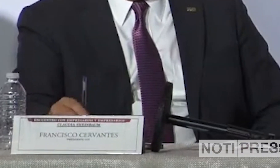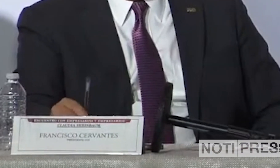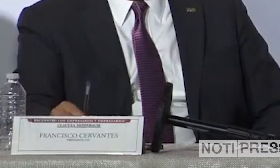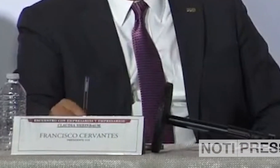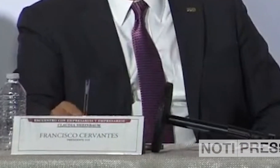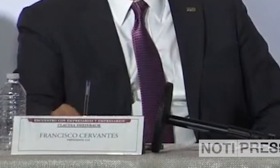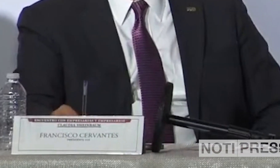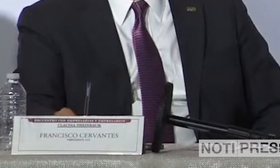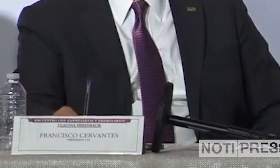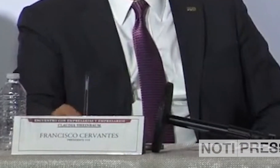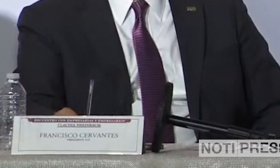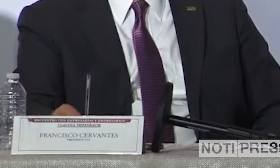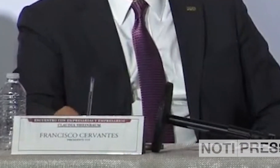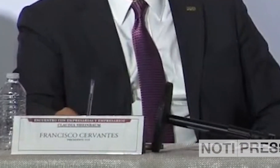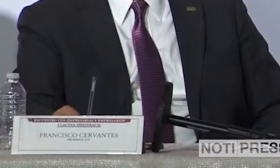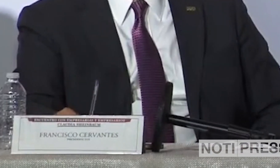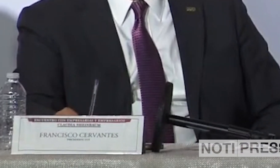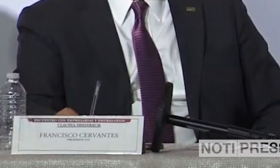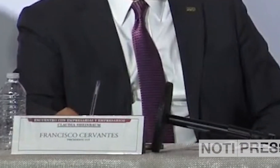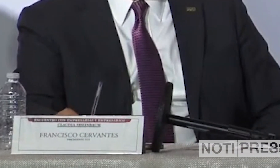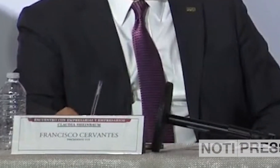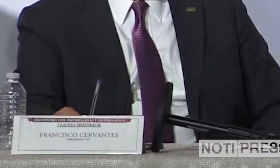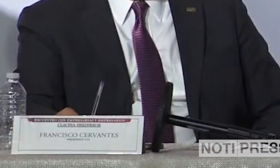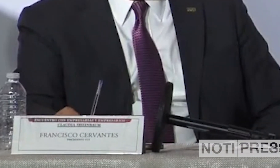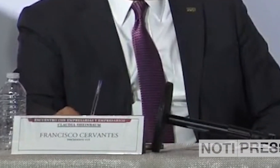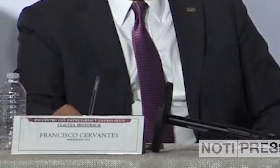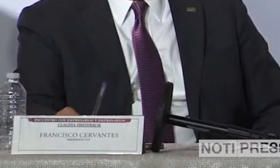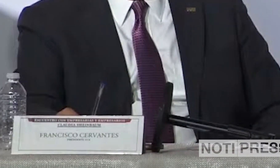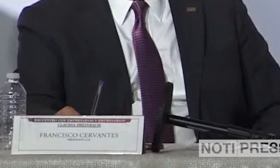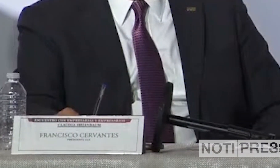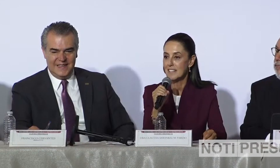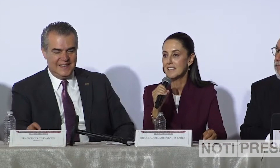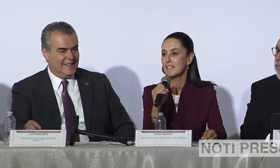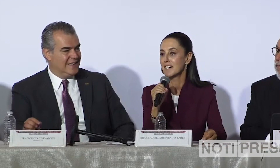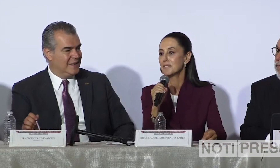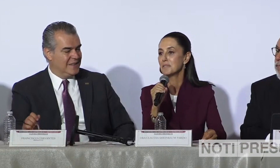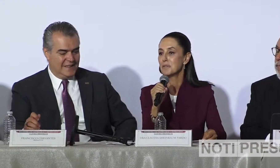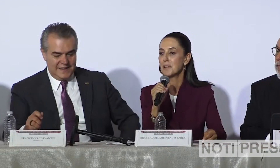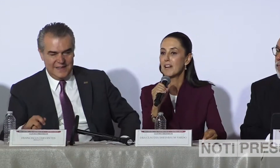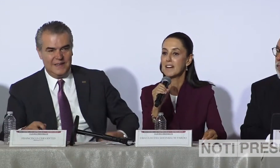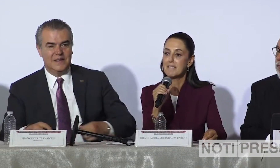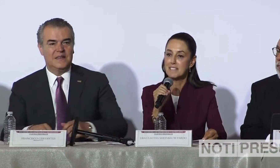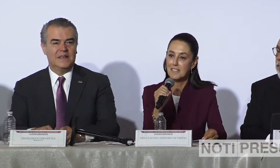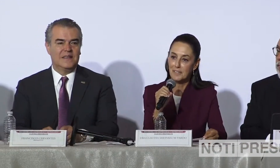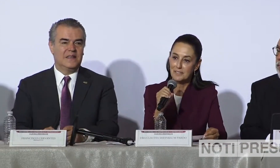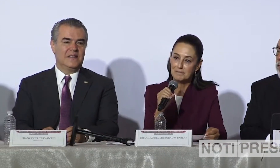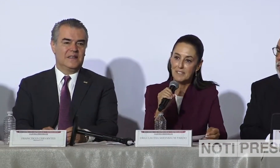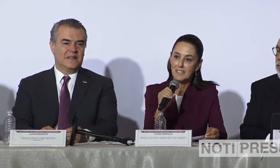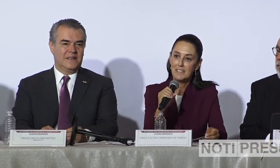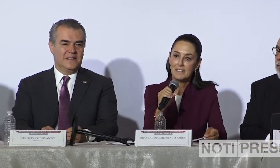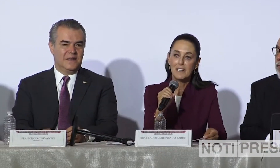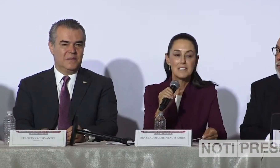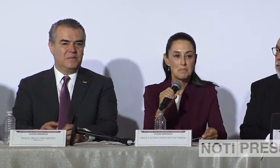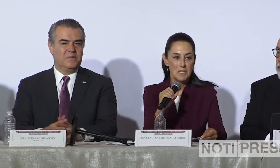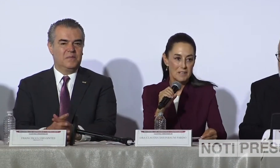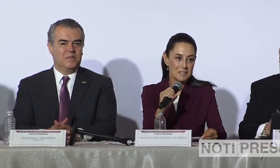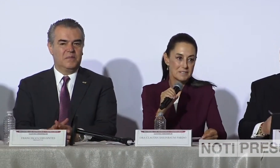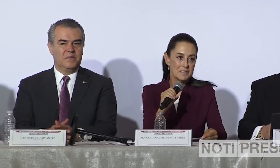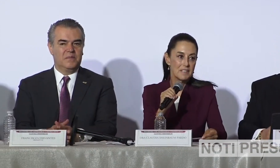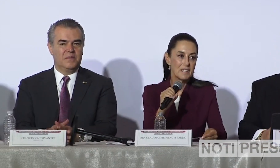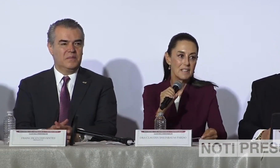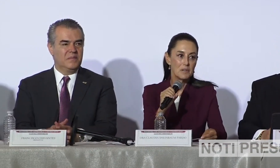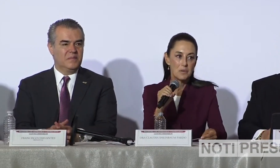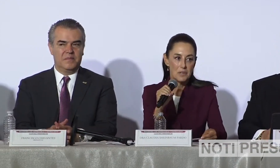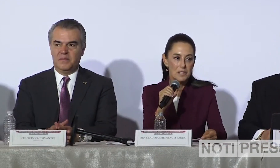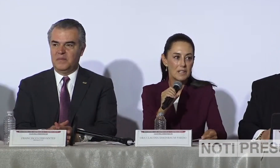plumas Big en un encuentro empresarial es una señal bastante fuerte, ¿no? Que las empresas ahora hablen de política, o sea, que